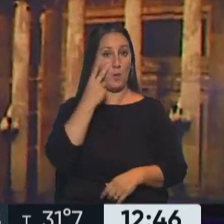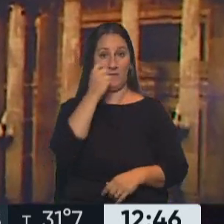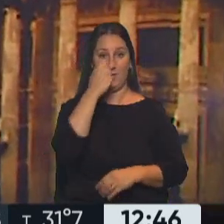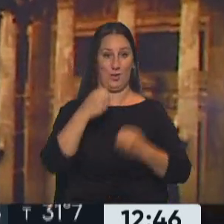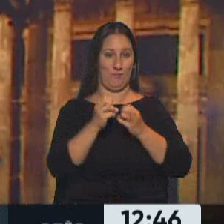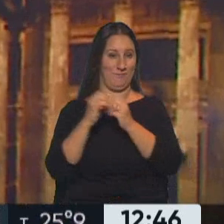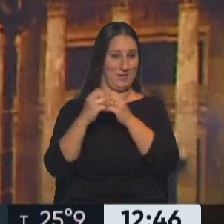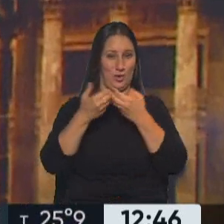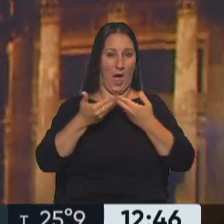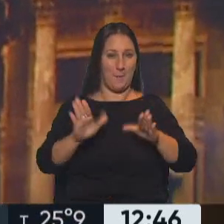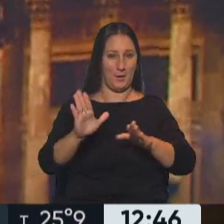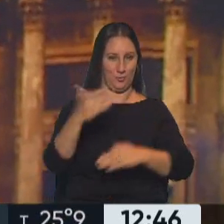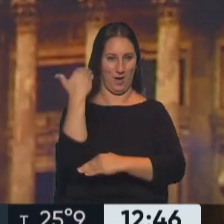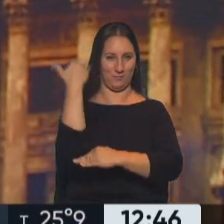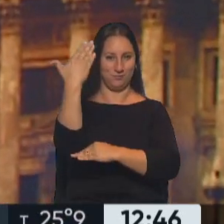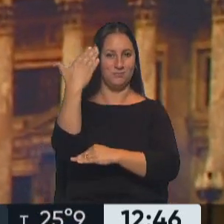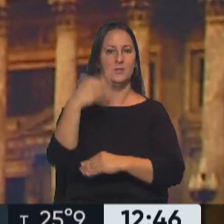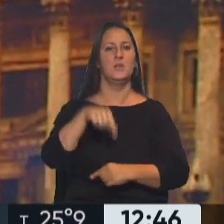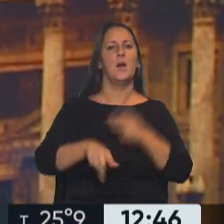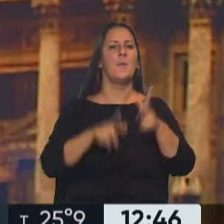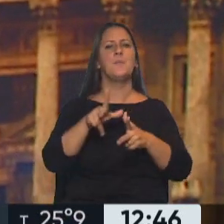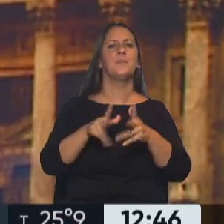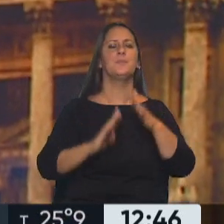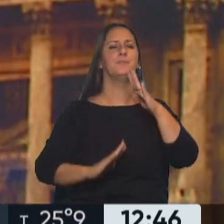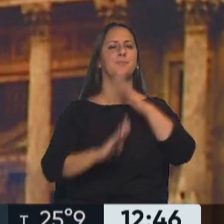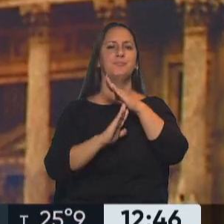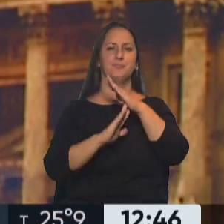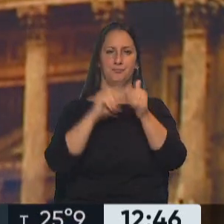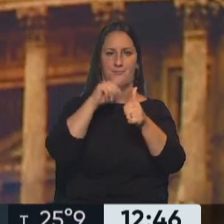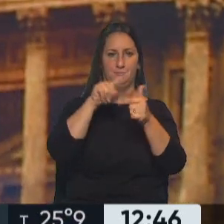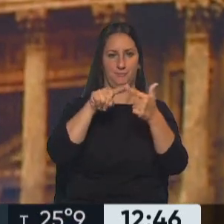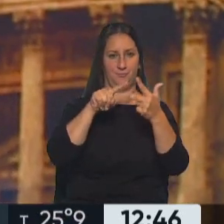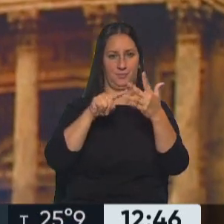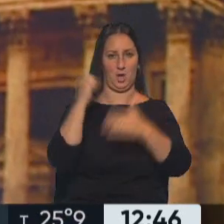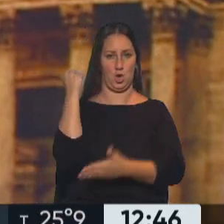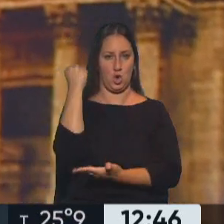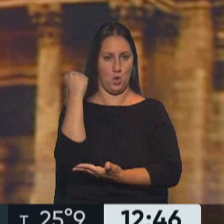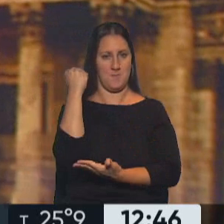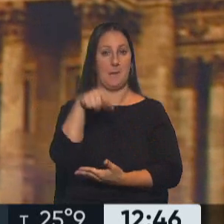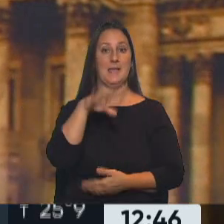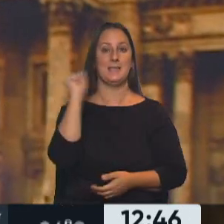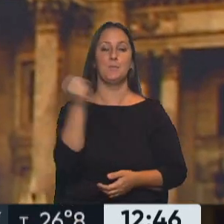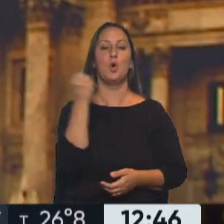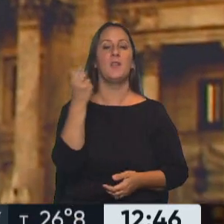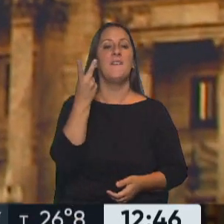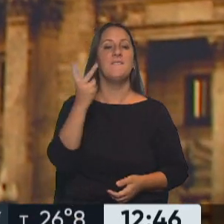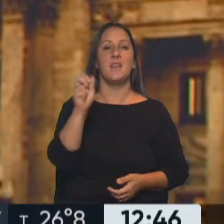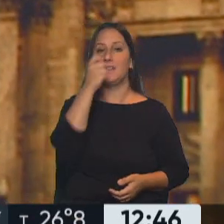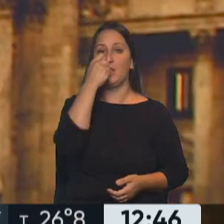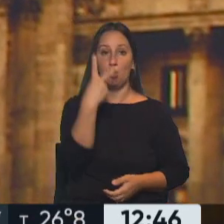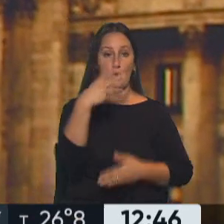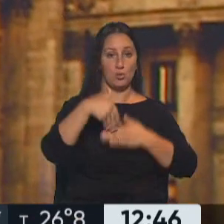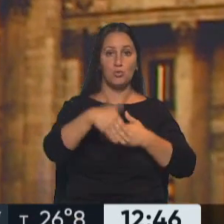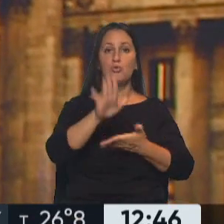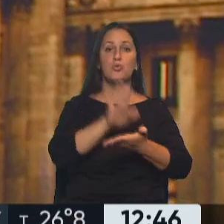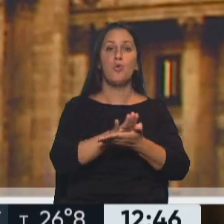sesiones del Congreso Nacional. Acá vamos a hablar de los ejes económicos y de lo que nos importa, qué es lo que va a ocurrir en este año 2022 en materia